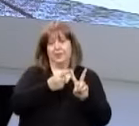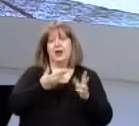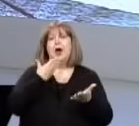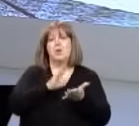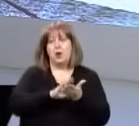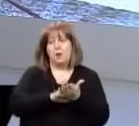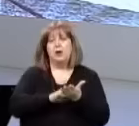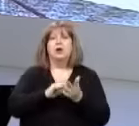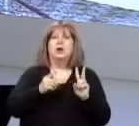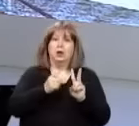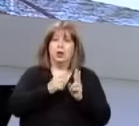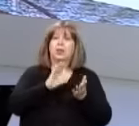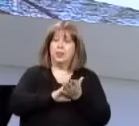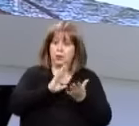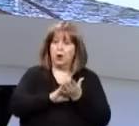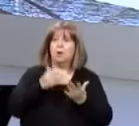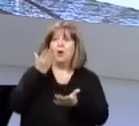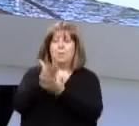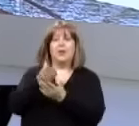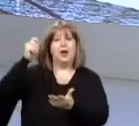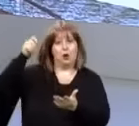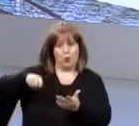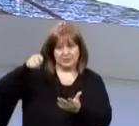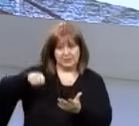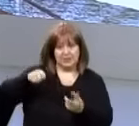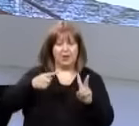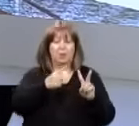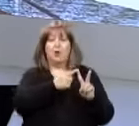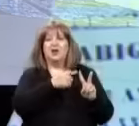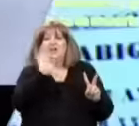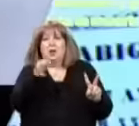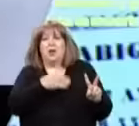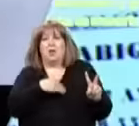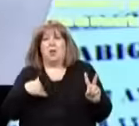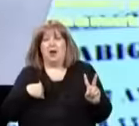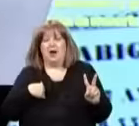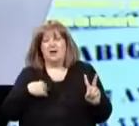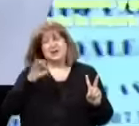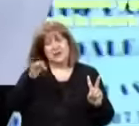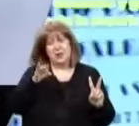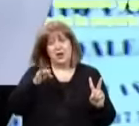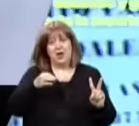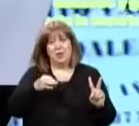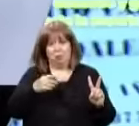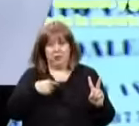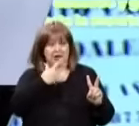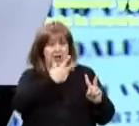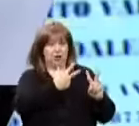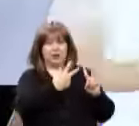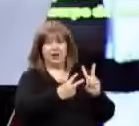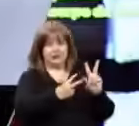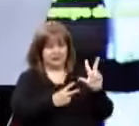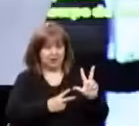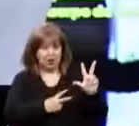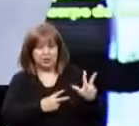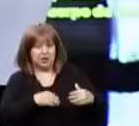pruebas suficientes como para considerar que ella también estaba que al también, tanto. Y claro, y que a lo mejor también fue partícipe de estos actos